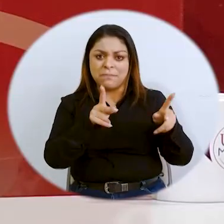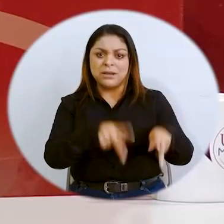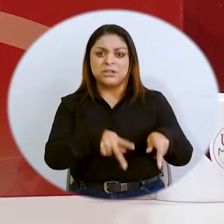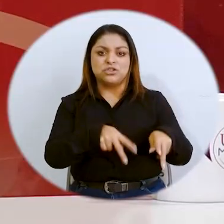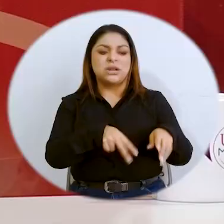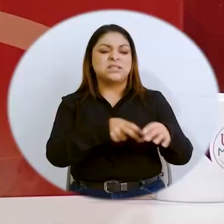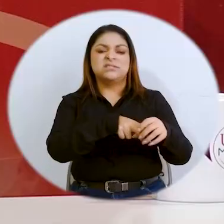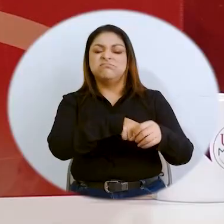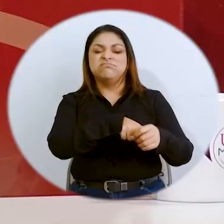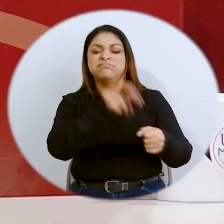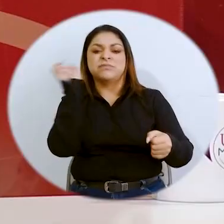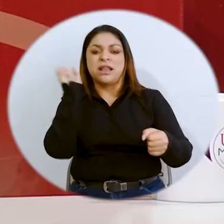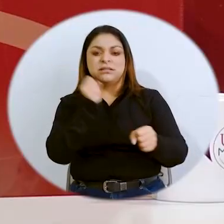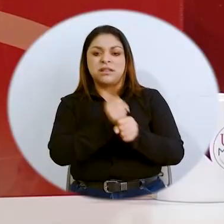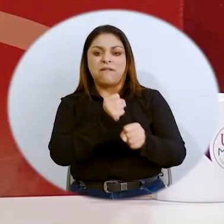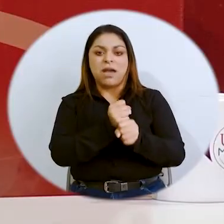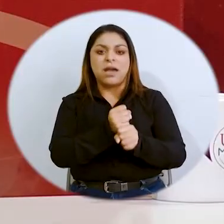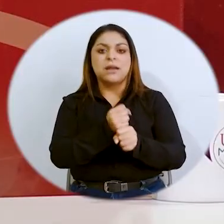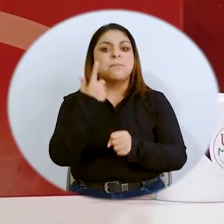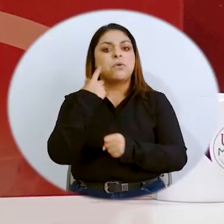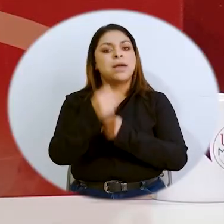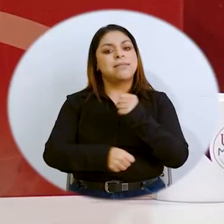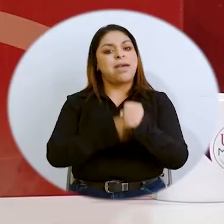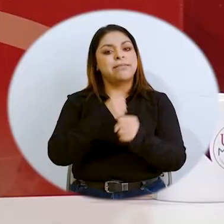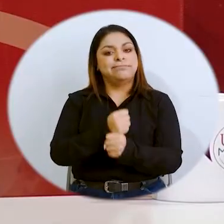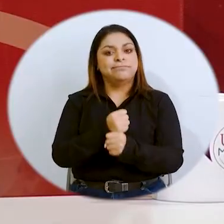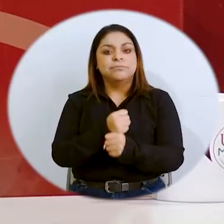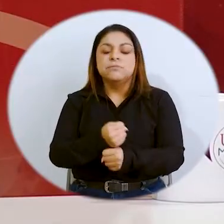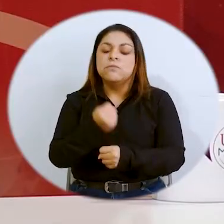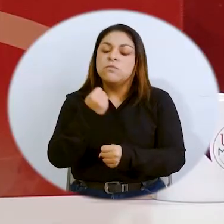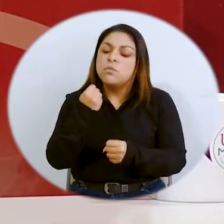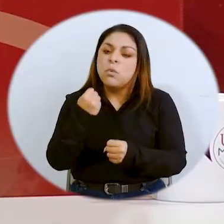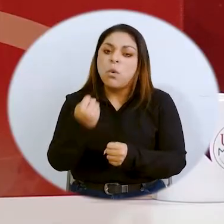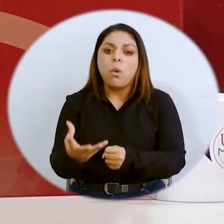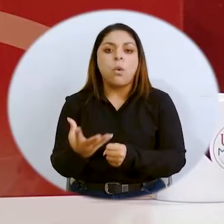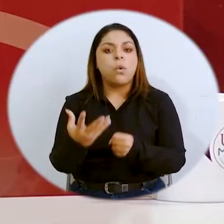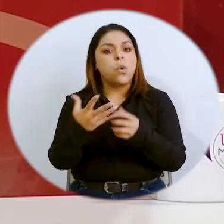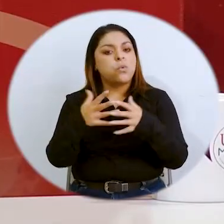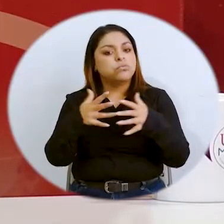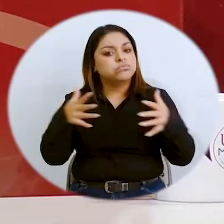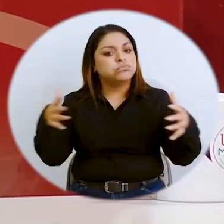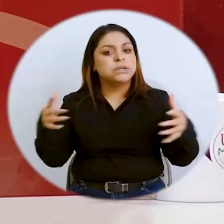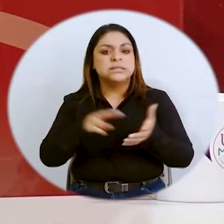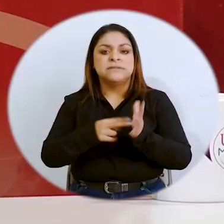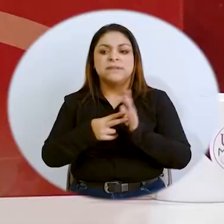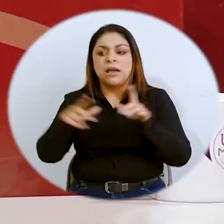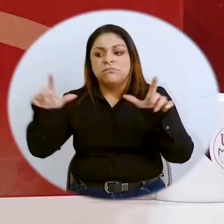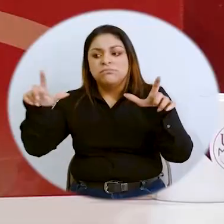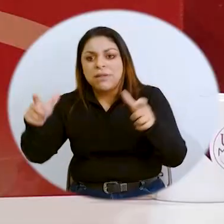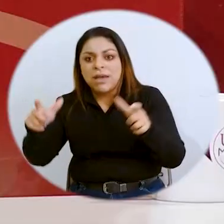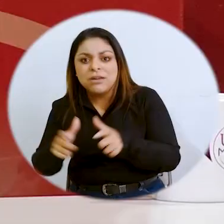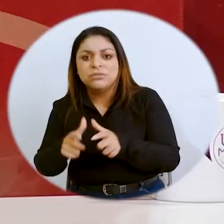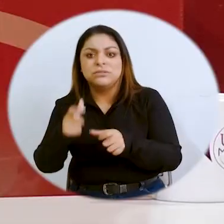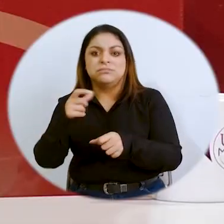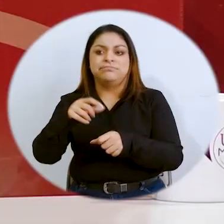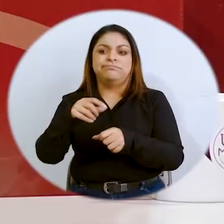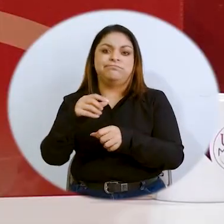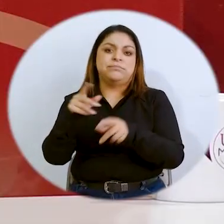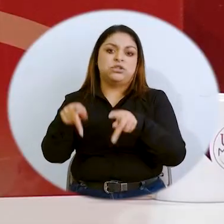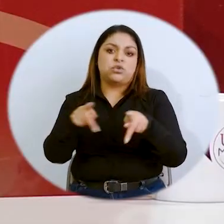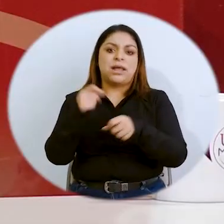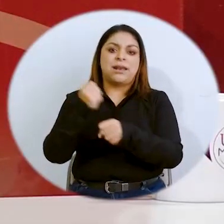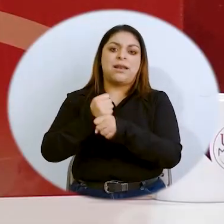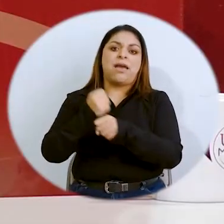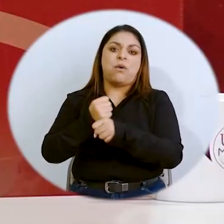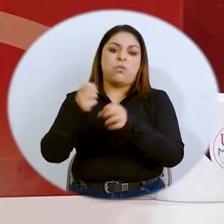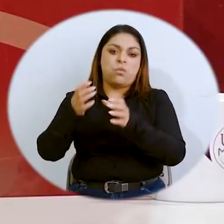del mercado laboral por temas de edad es enorme, ¿verdad? Y esto hace que el mercado laboral cada vez se esté haciendo más pequeño y